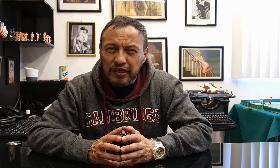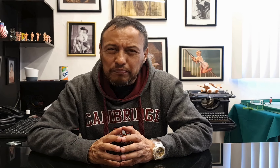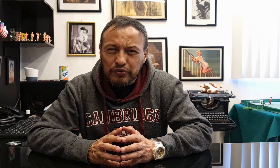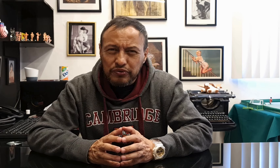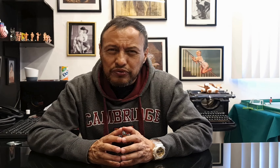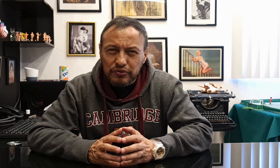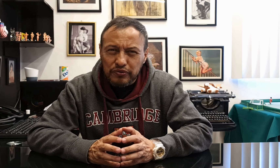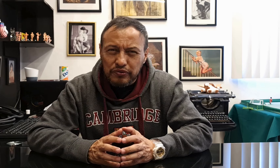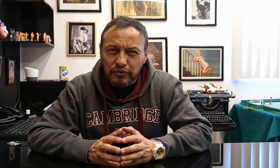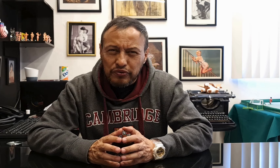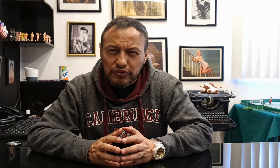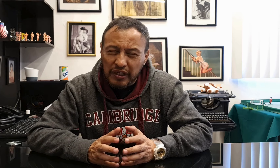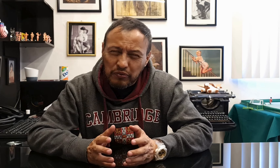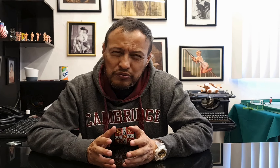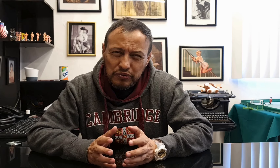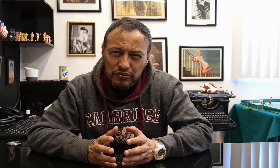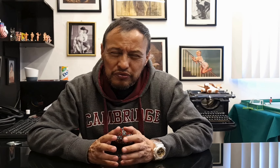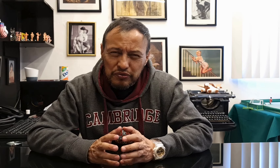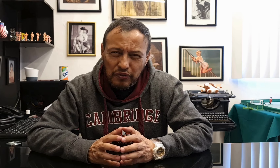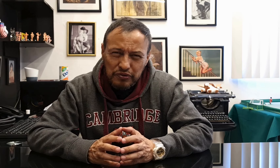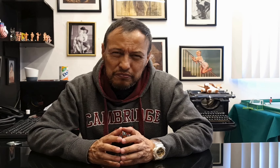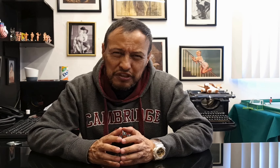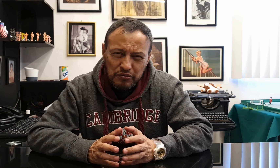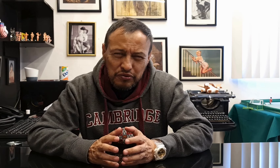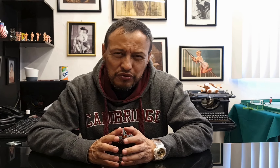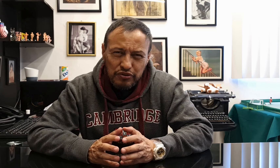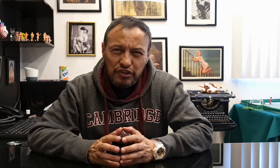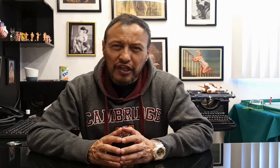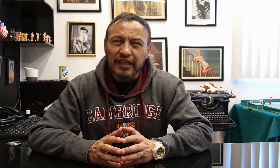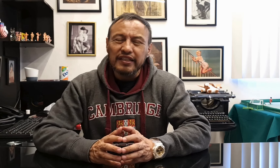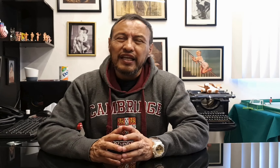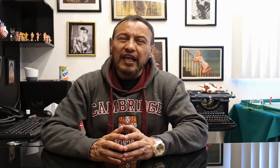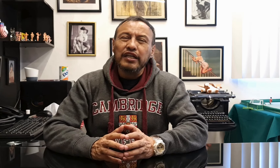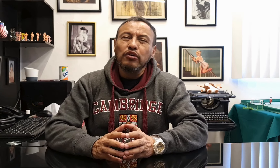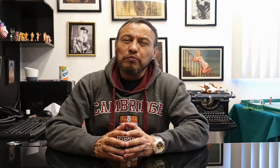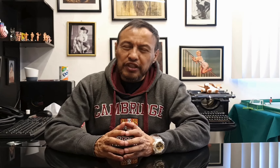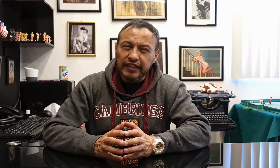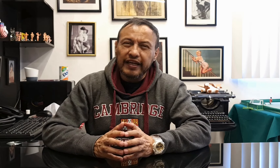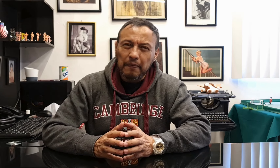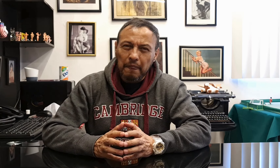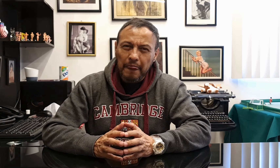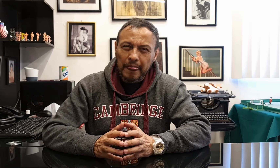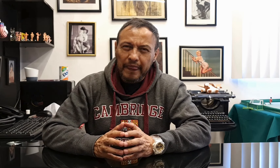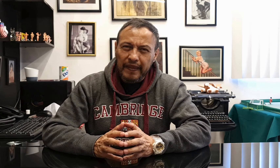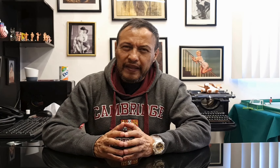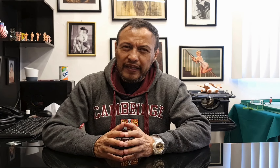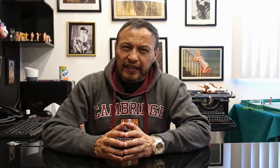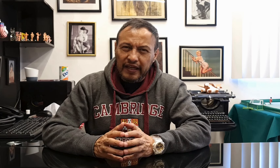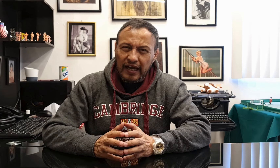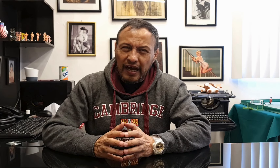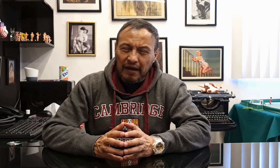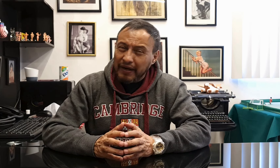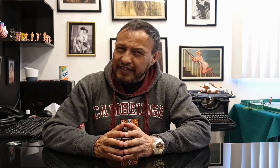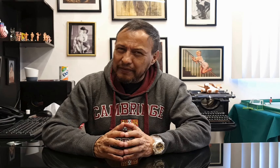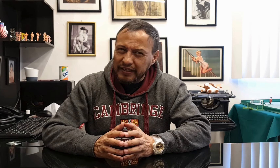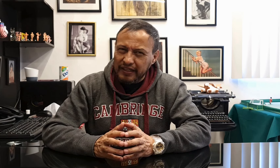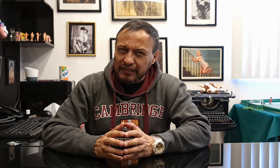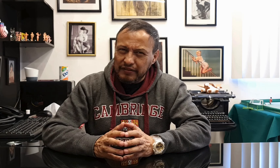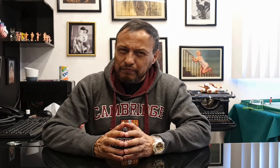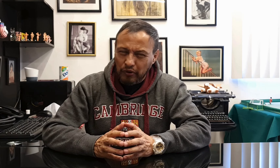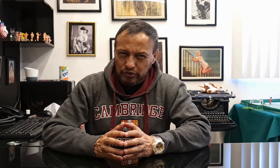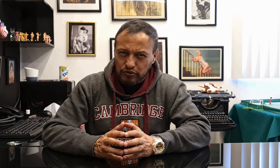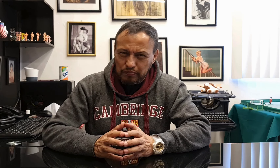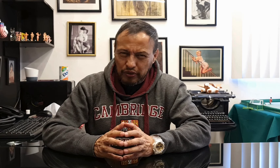los tiempos, los segundos, los minutos de la ignominia. Habrá que